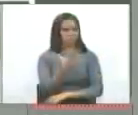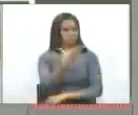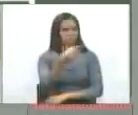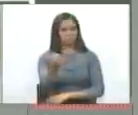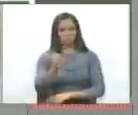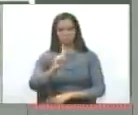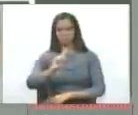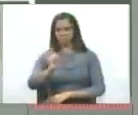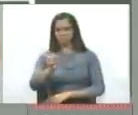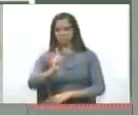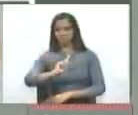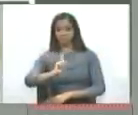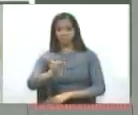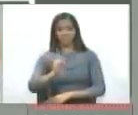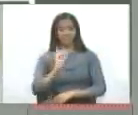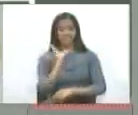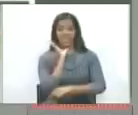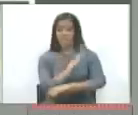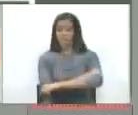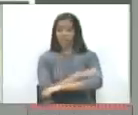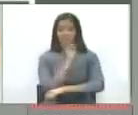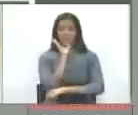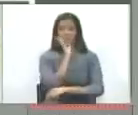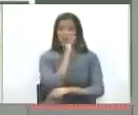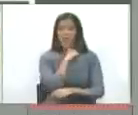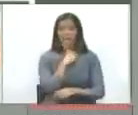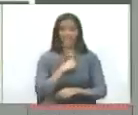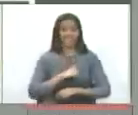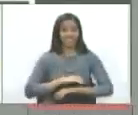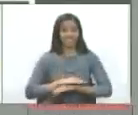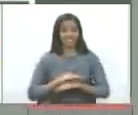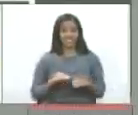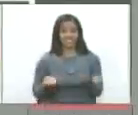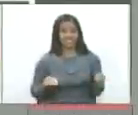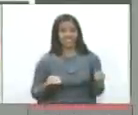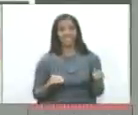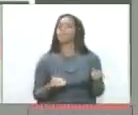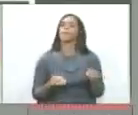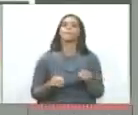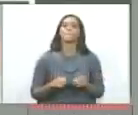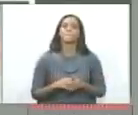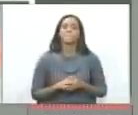no. No hay. Y además, presidente,